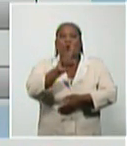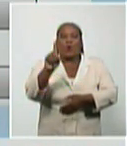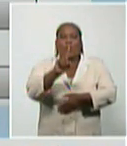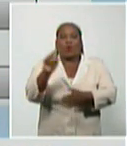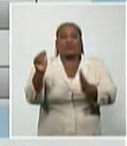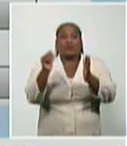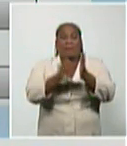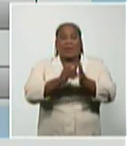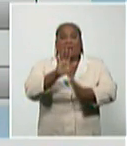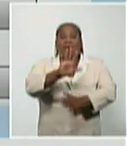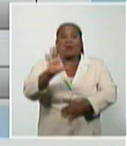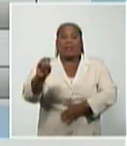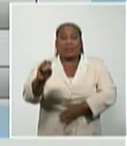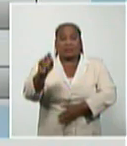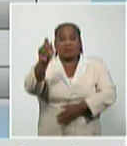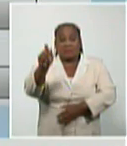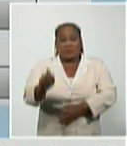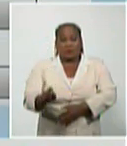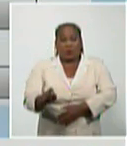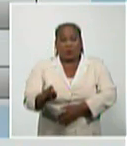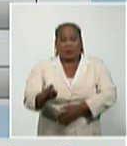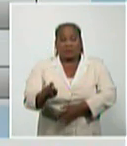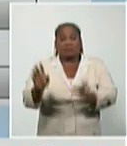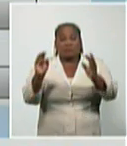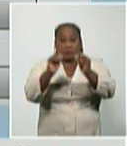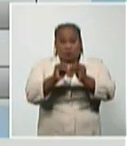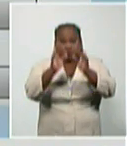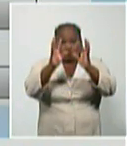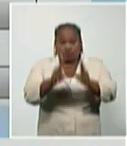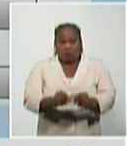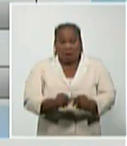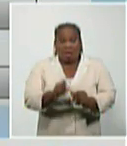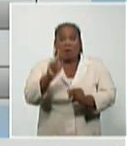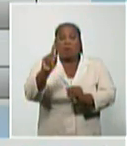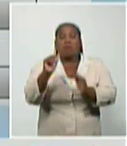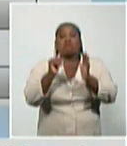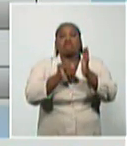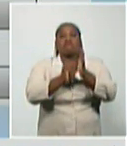11.500 casos, y eso hace un total de